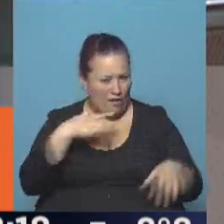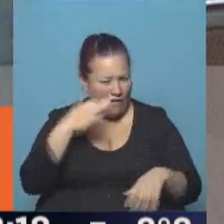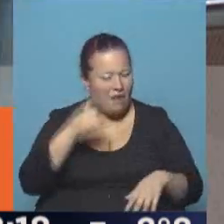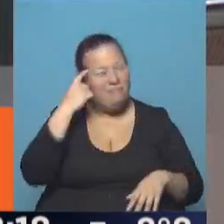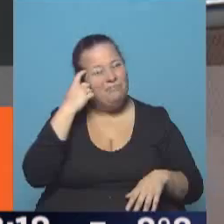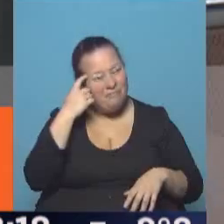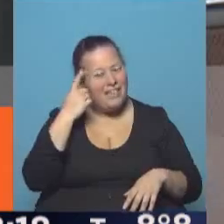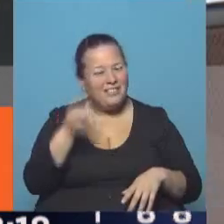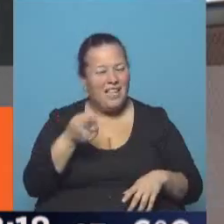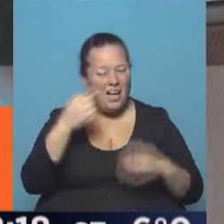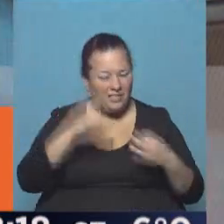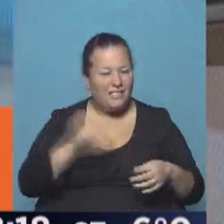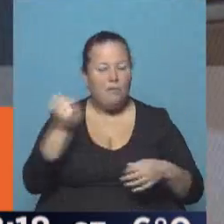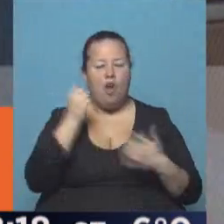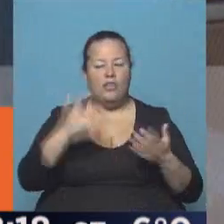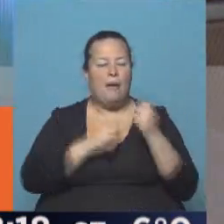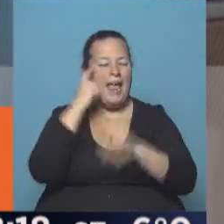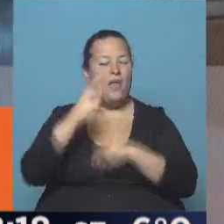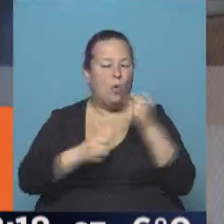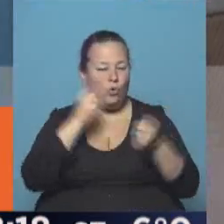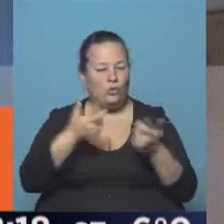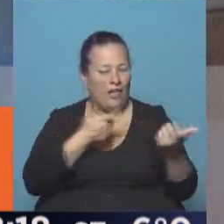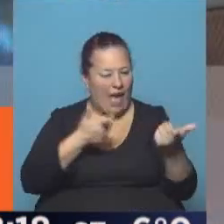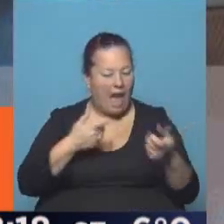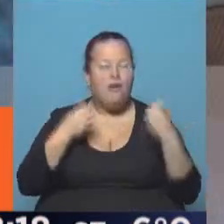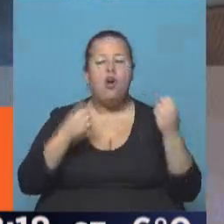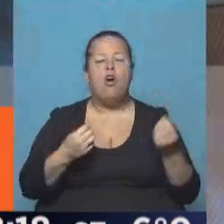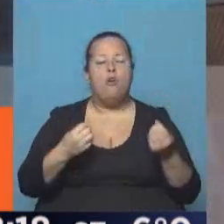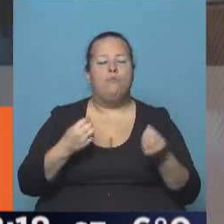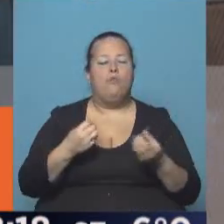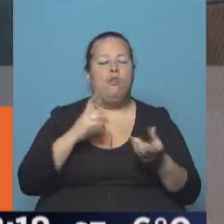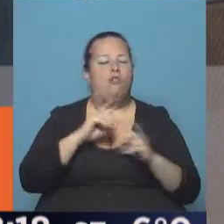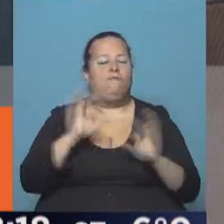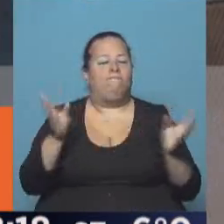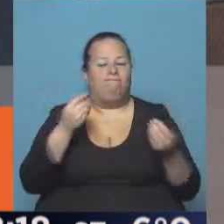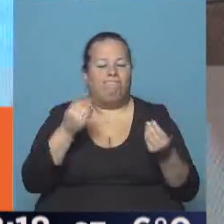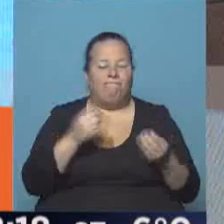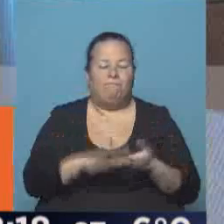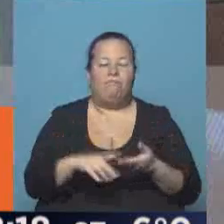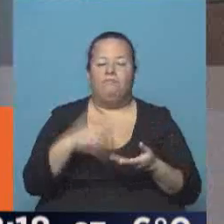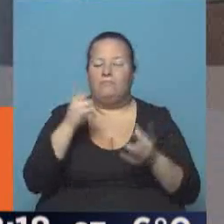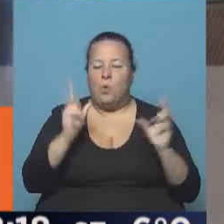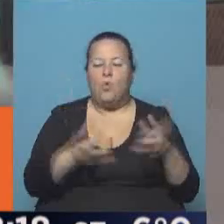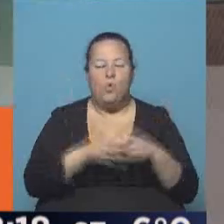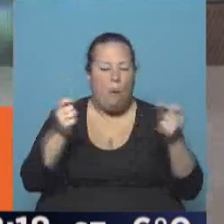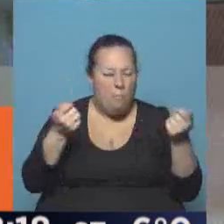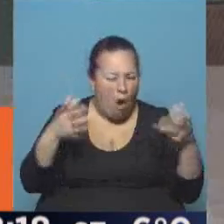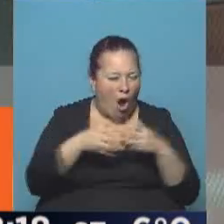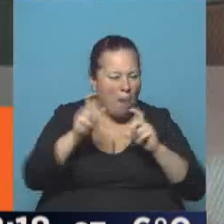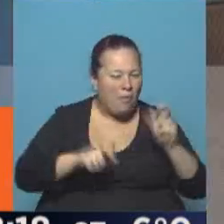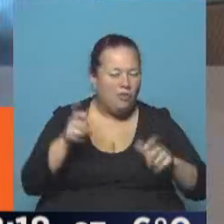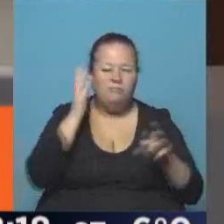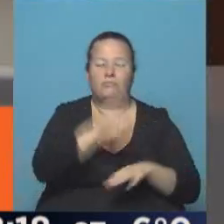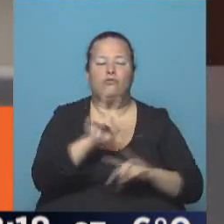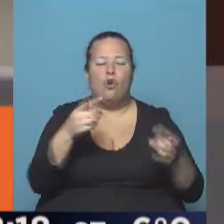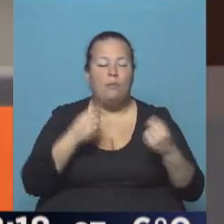de que esto sirve para la enorme industria armamentística, ¿cómo no se los puede terminar siendo hasta un grupo reducido de personas? Sí,